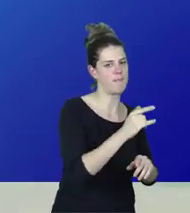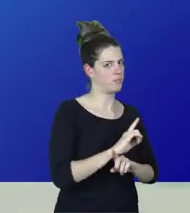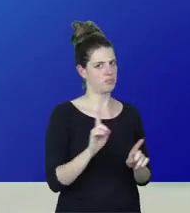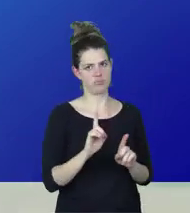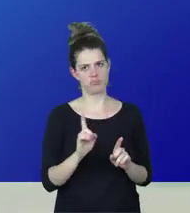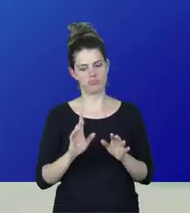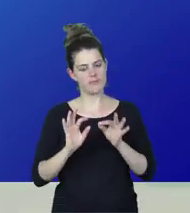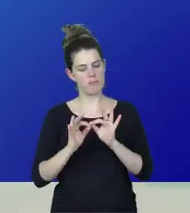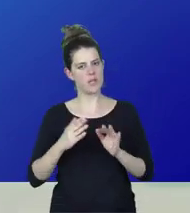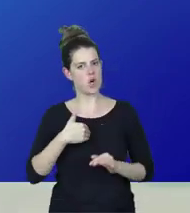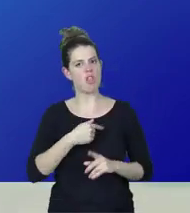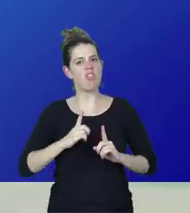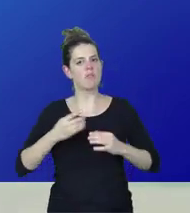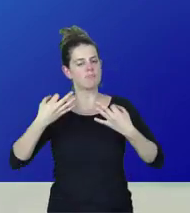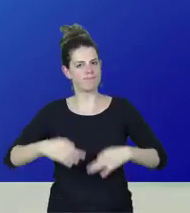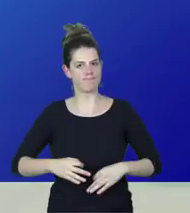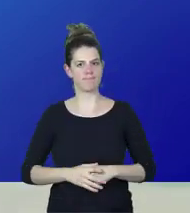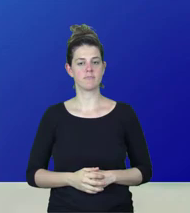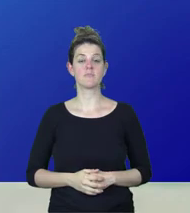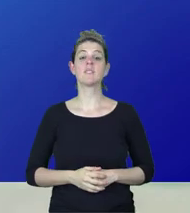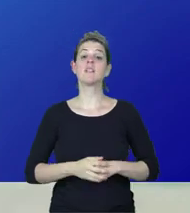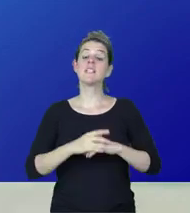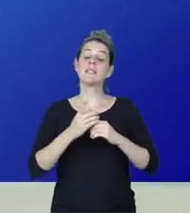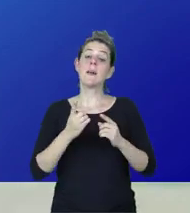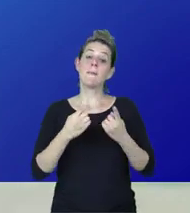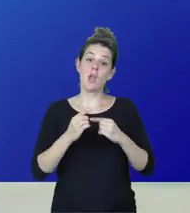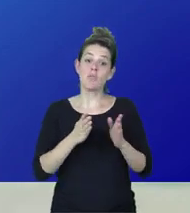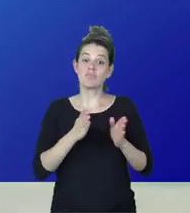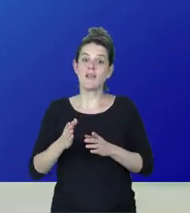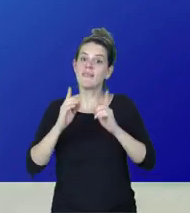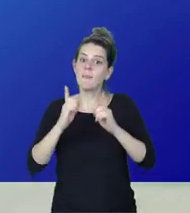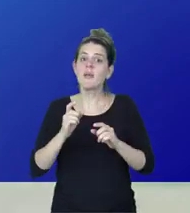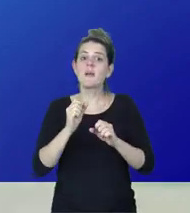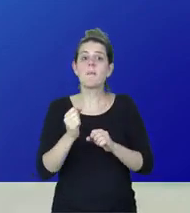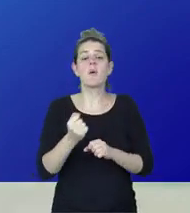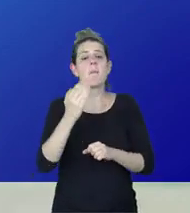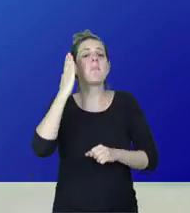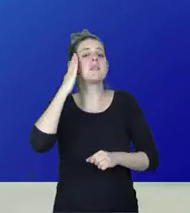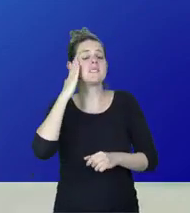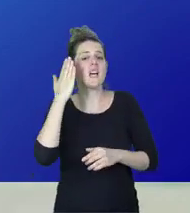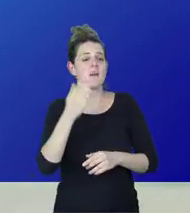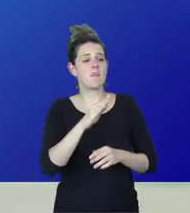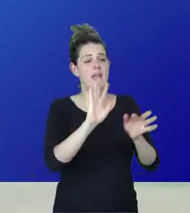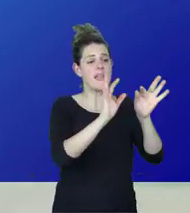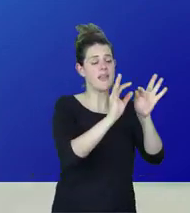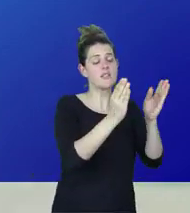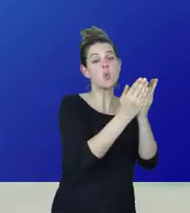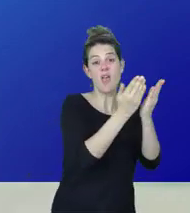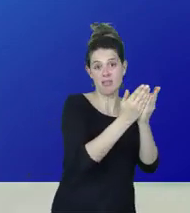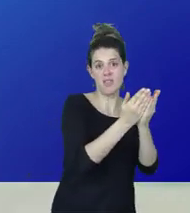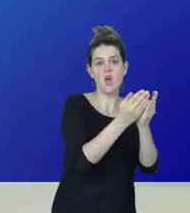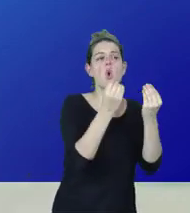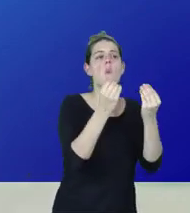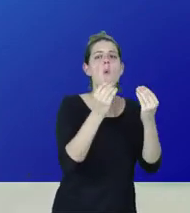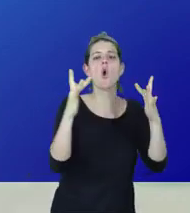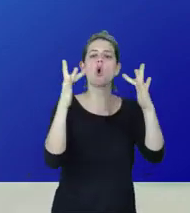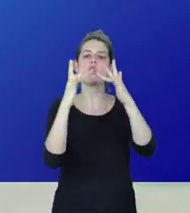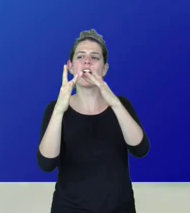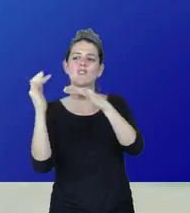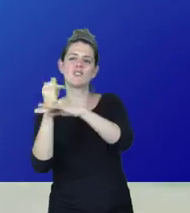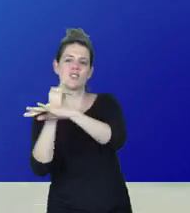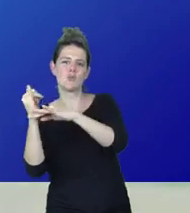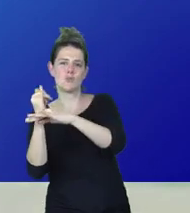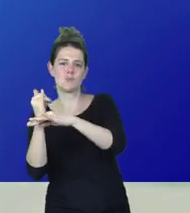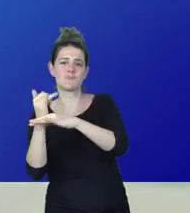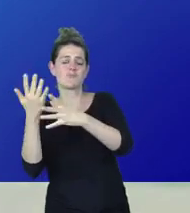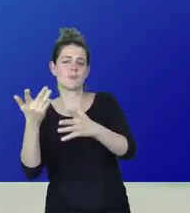vista de cómo se vincula el estudiante con su centro educativo, con su comunidad educativa. Si es el